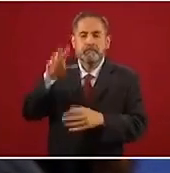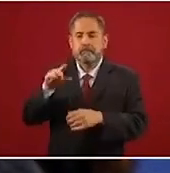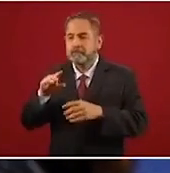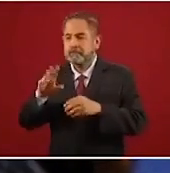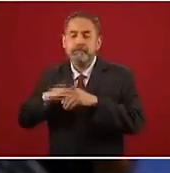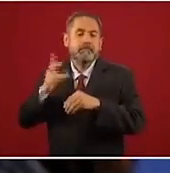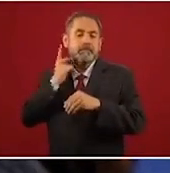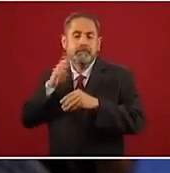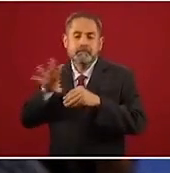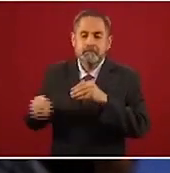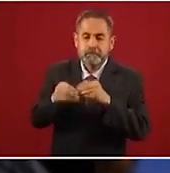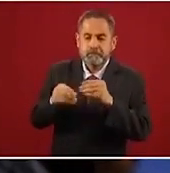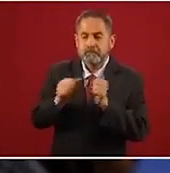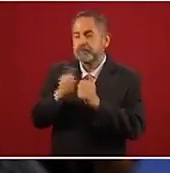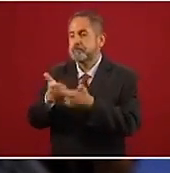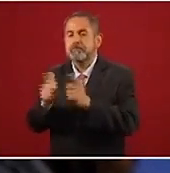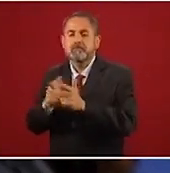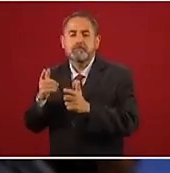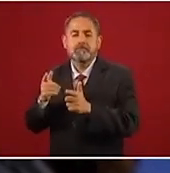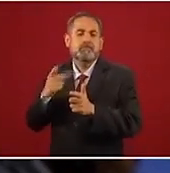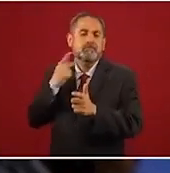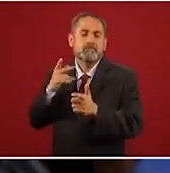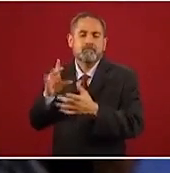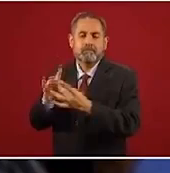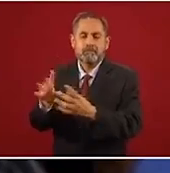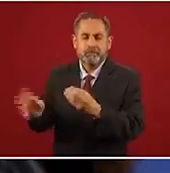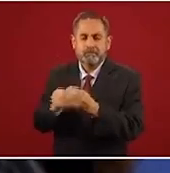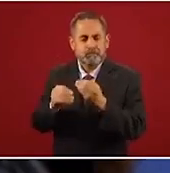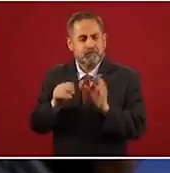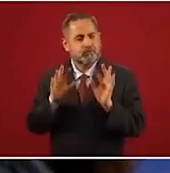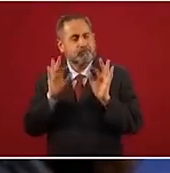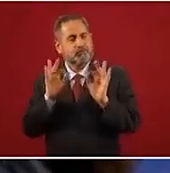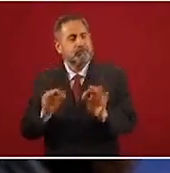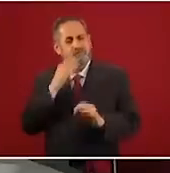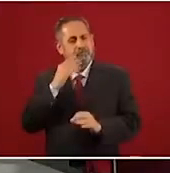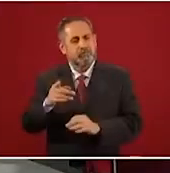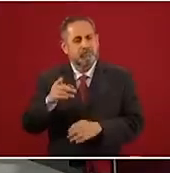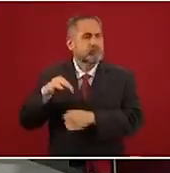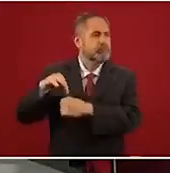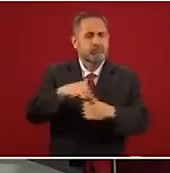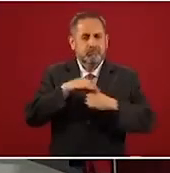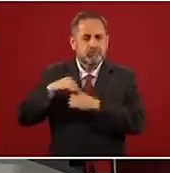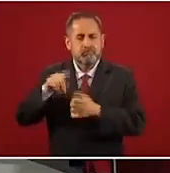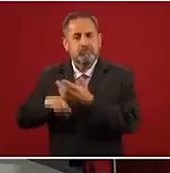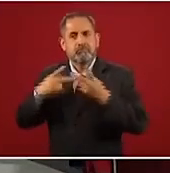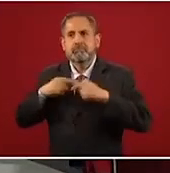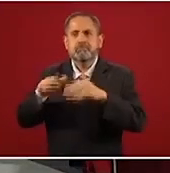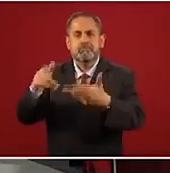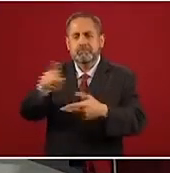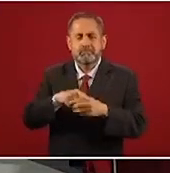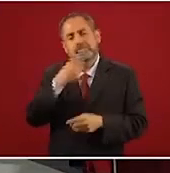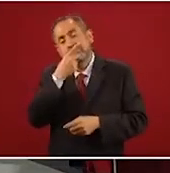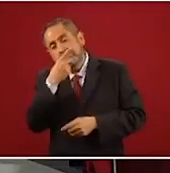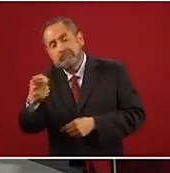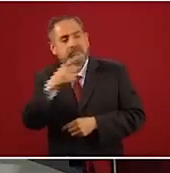sumando diputados de otras bancadas y eso no es un fiel reflejo de lo que manifestó el ciudadano en las urnas. Ese es el